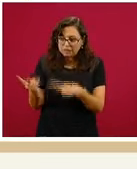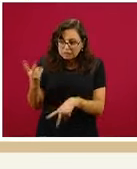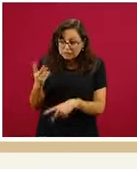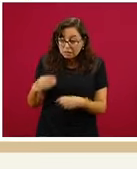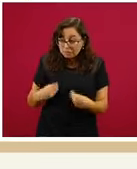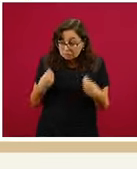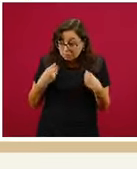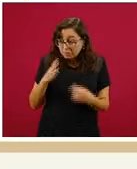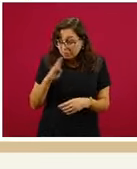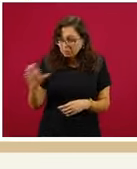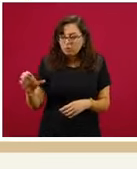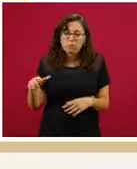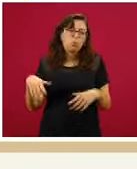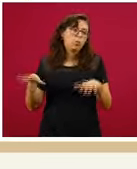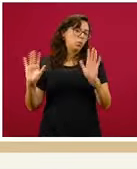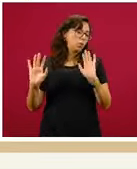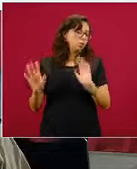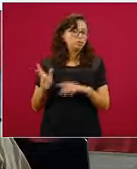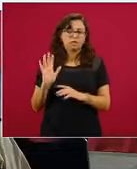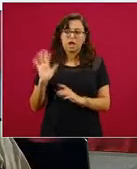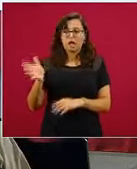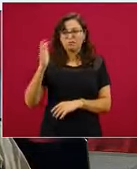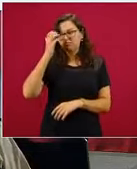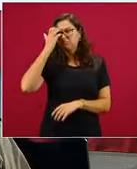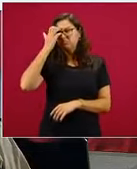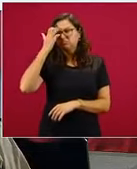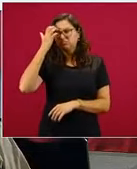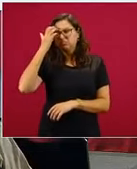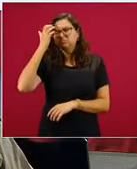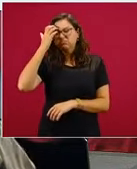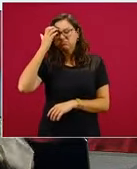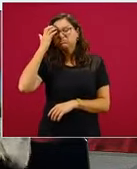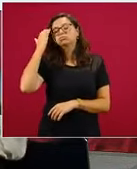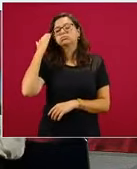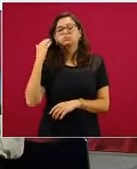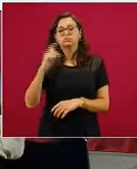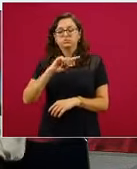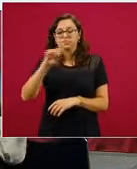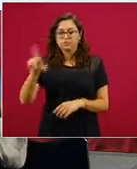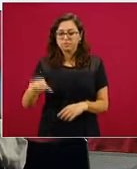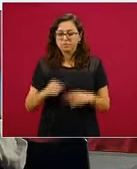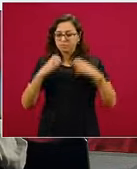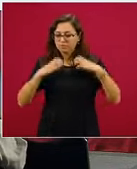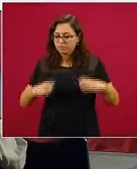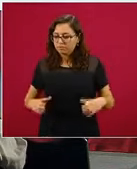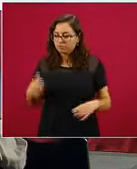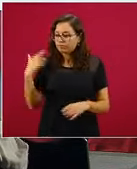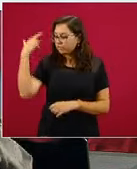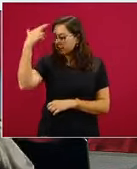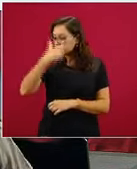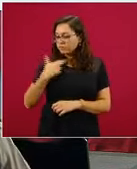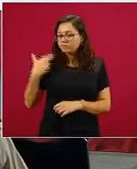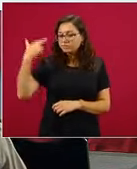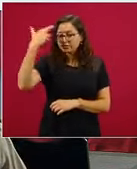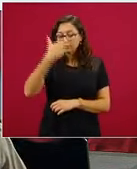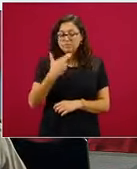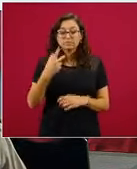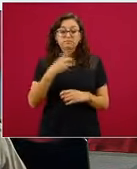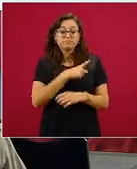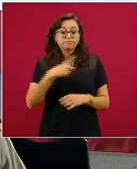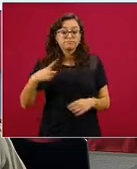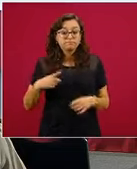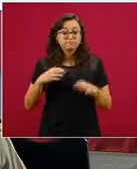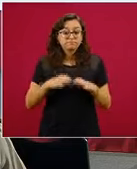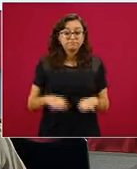esa definición operacional. Y después de esto, pues la exploración física, nunca debemos de olvidar que son personas,